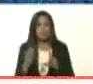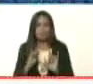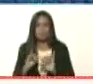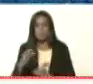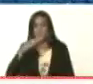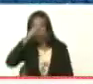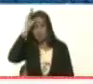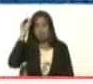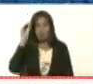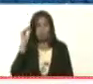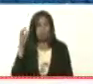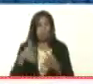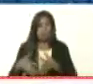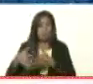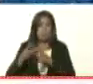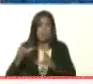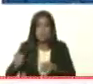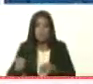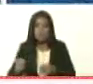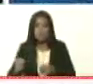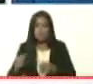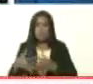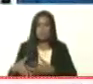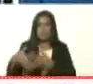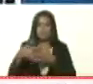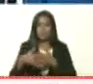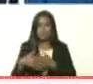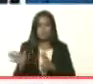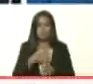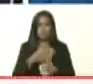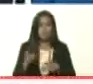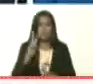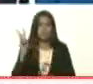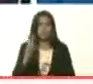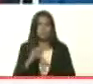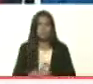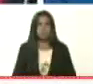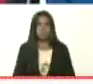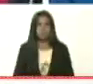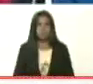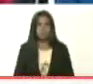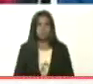Donald Trump y el imperialismo norteamericano contra Venezuela.